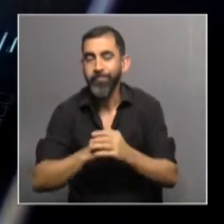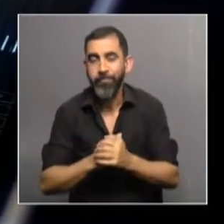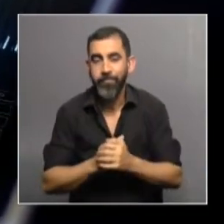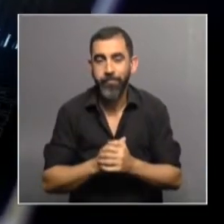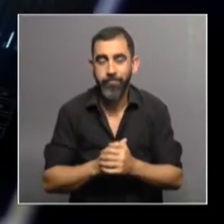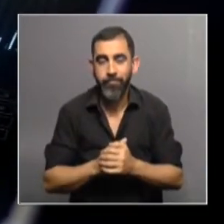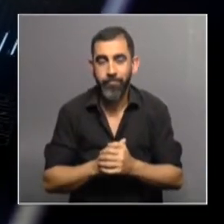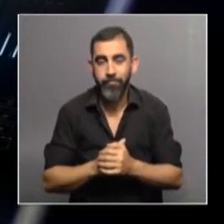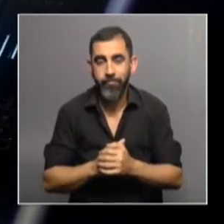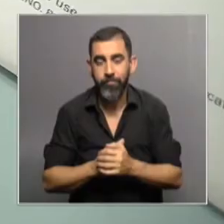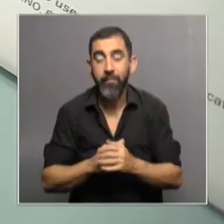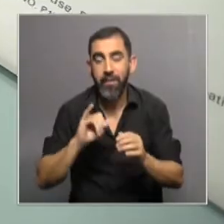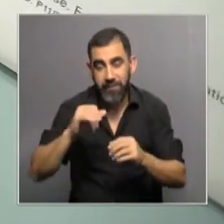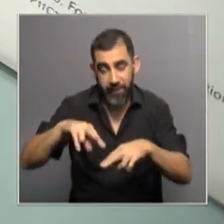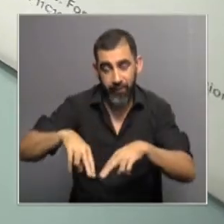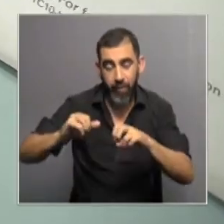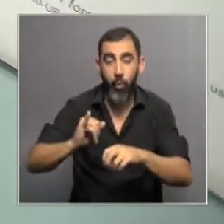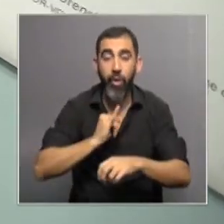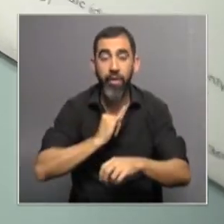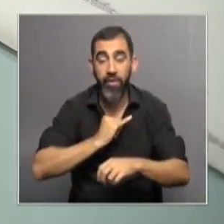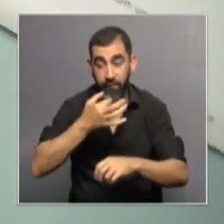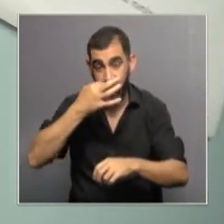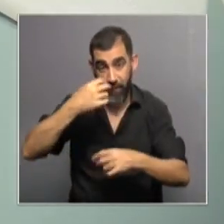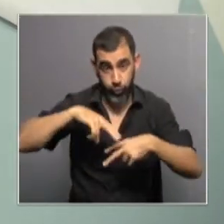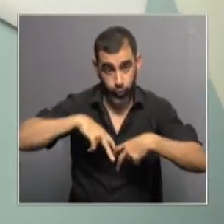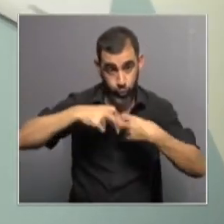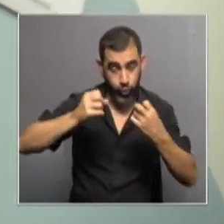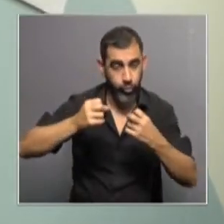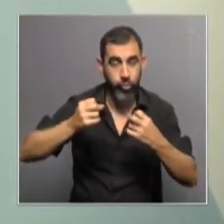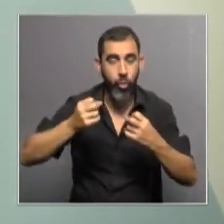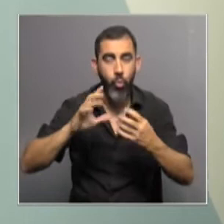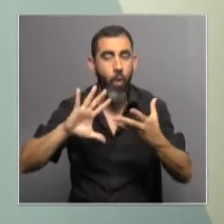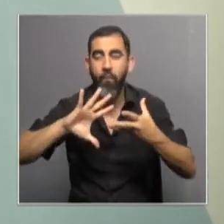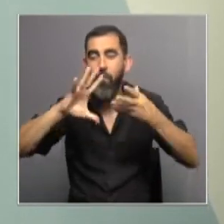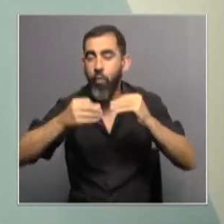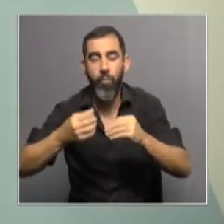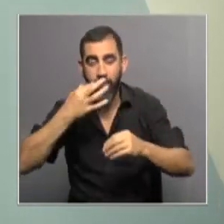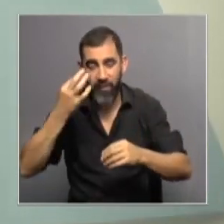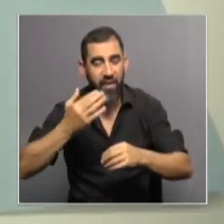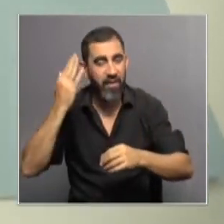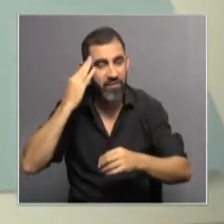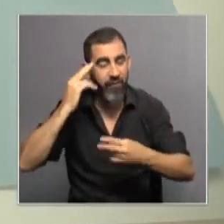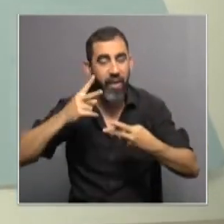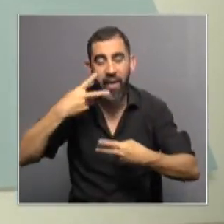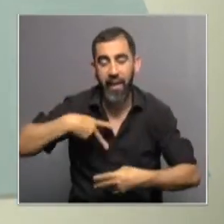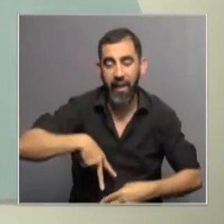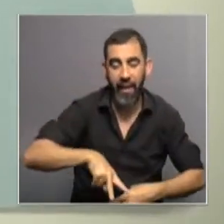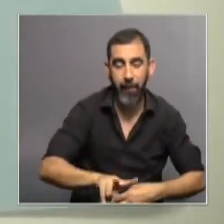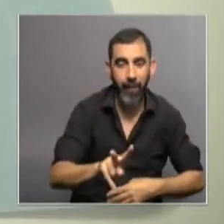nosotros analizamos para lo que es la identificación forense no tenemos manera de discernir entre gemelos